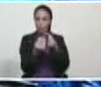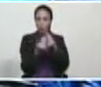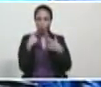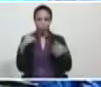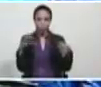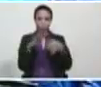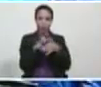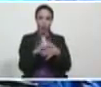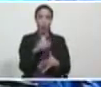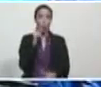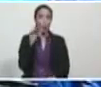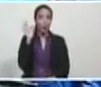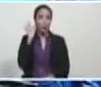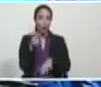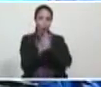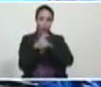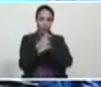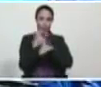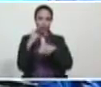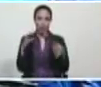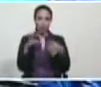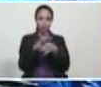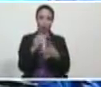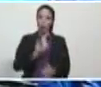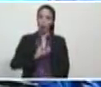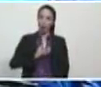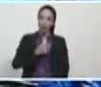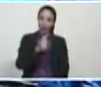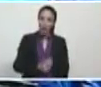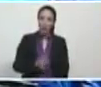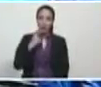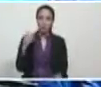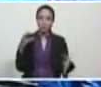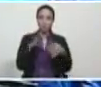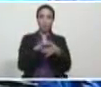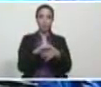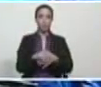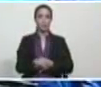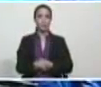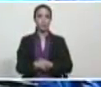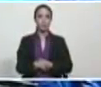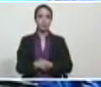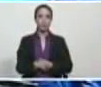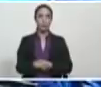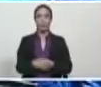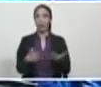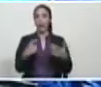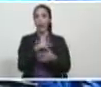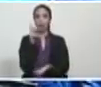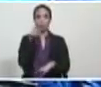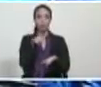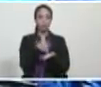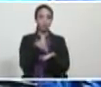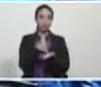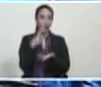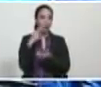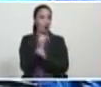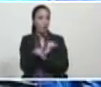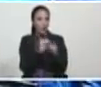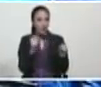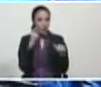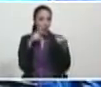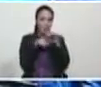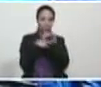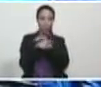y gobernadoras, y los alcaldes y las alcaldesas, estar en la empresa. 6 de la mañana, entra el primer turno. Vamos, ¿qué